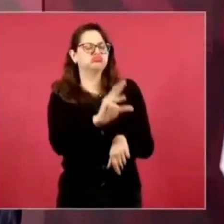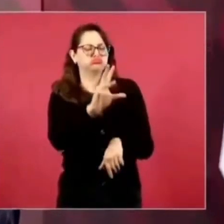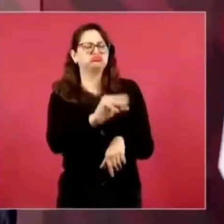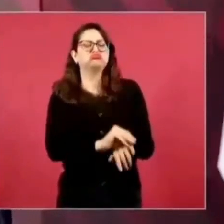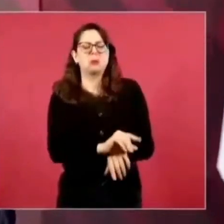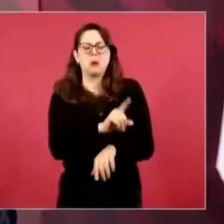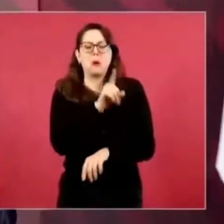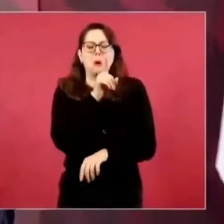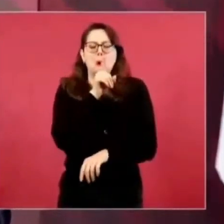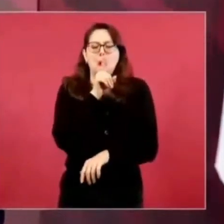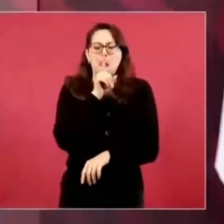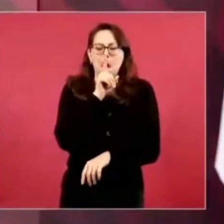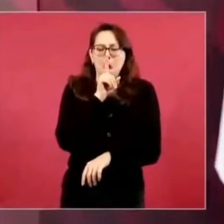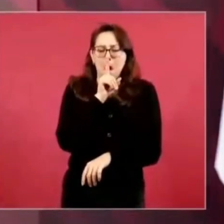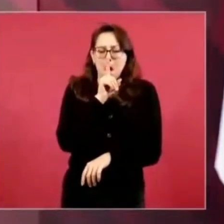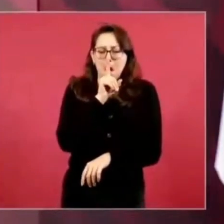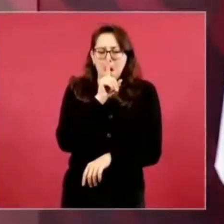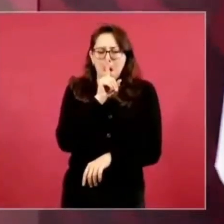La reforma